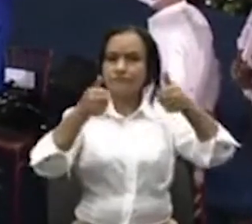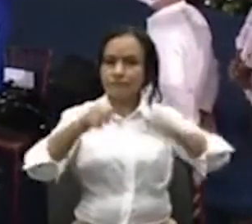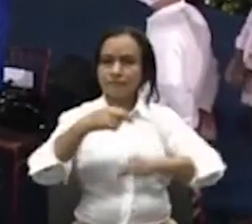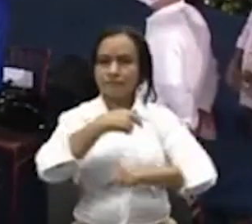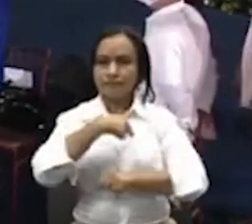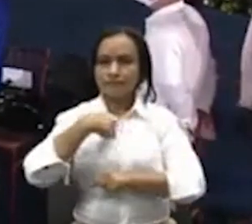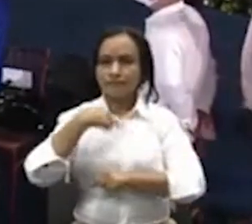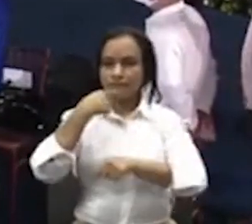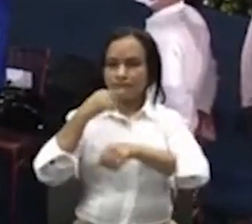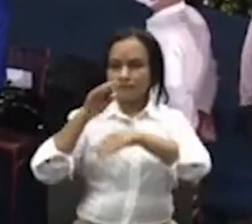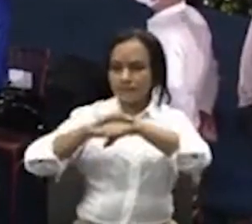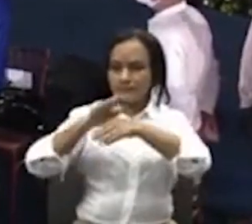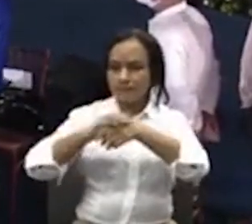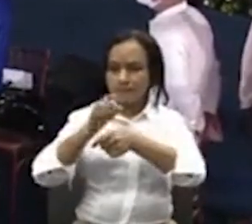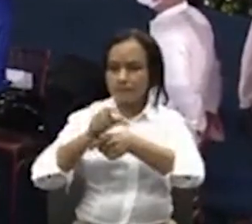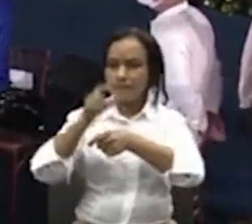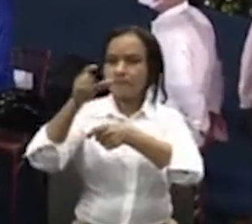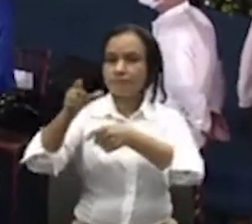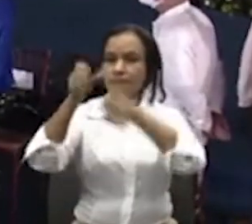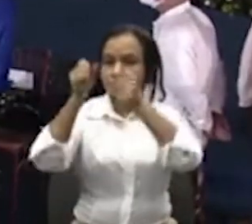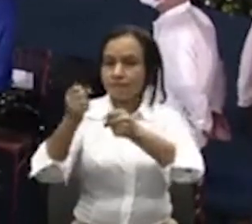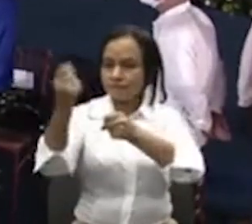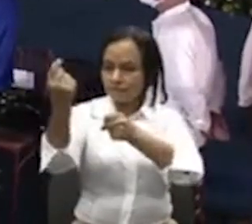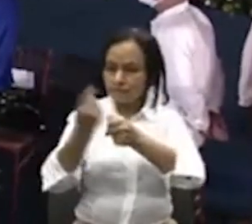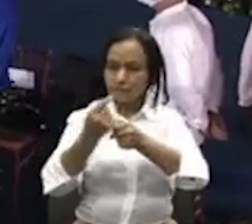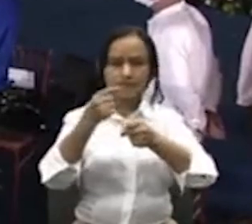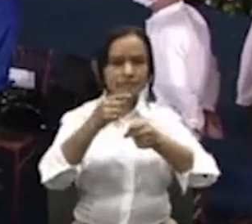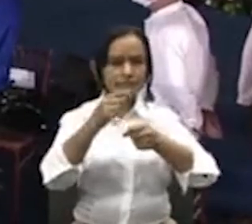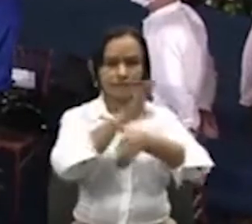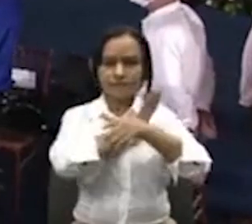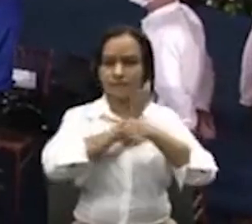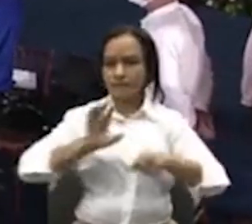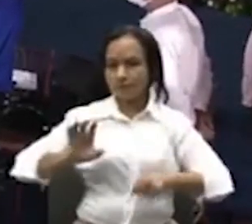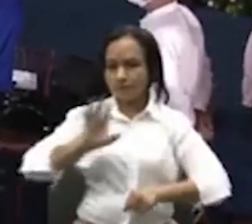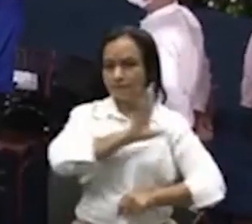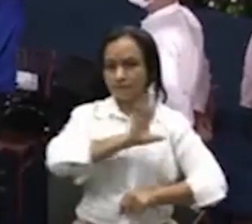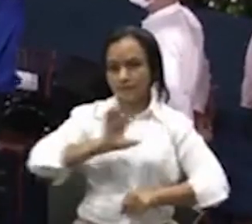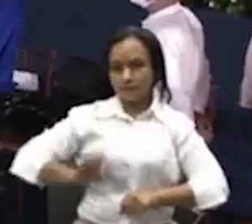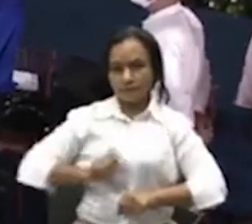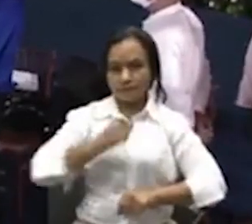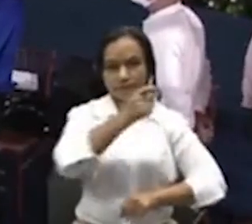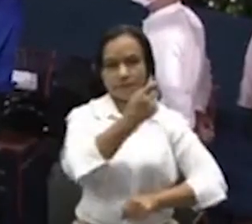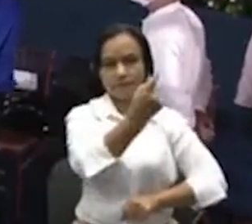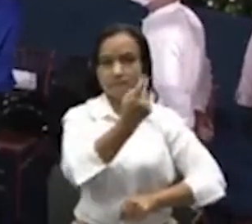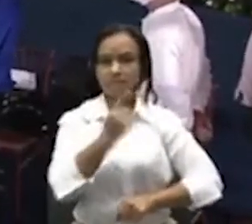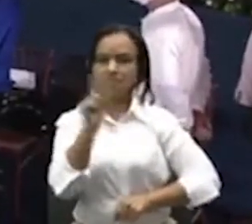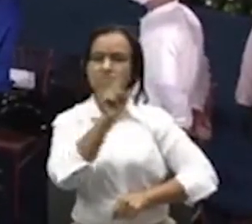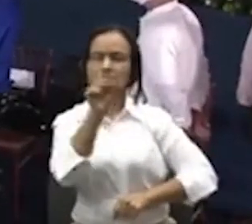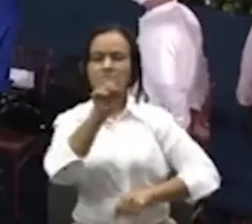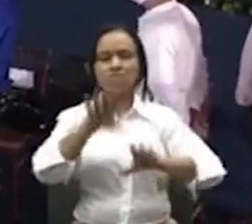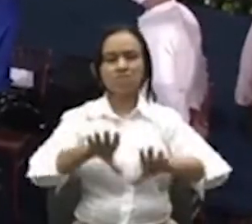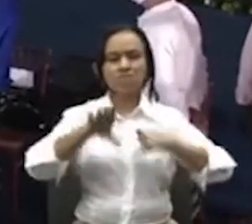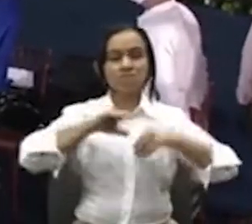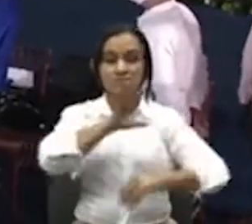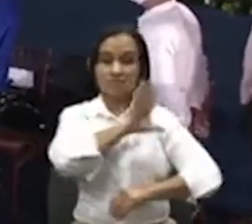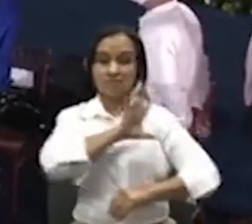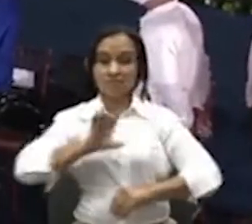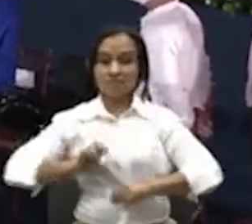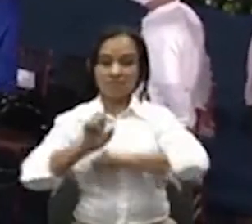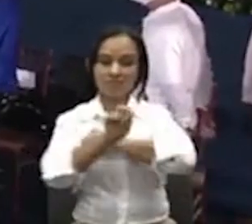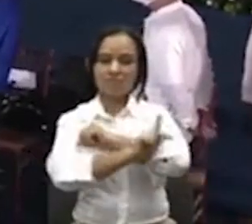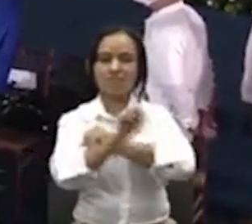E invitamos a El Salvador que participara, pero no aceptó, ni siquiera aceptó